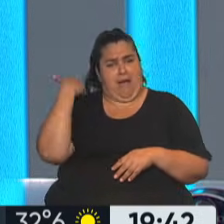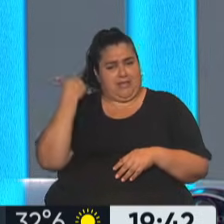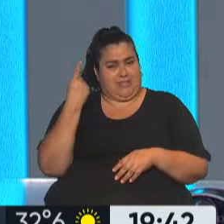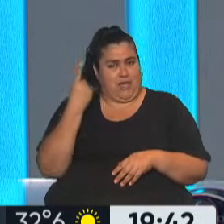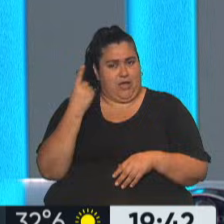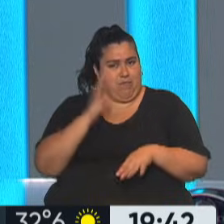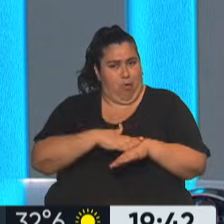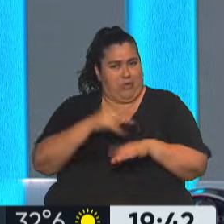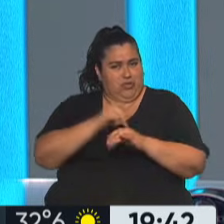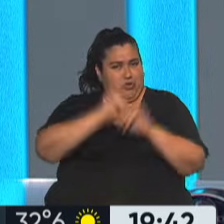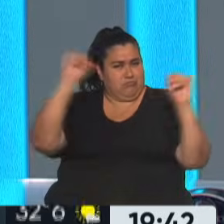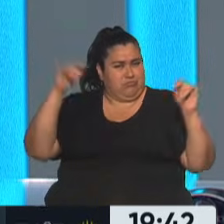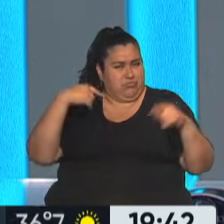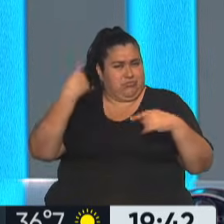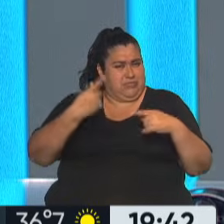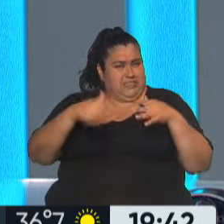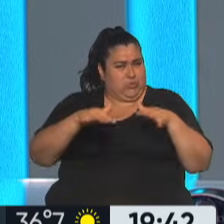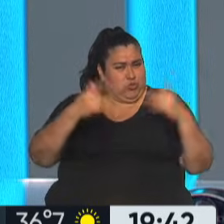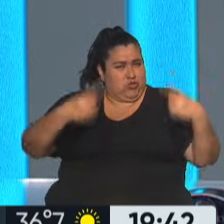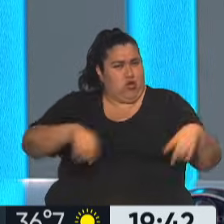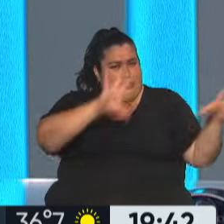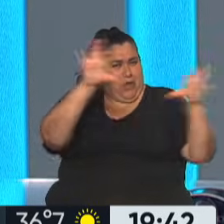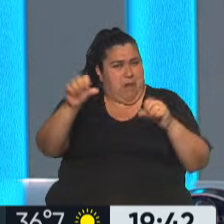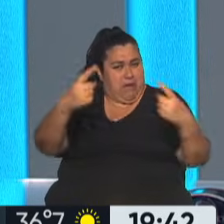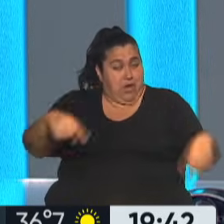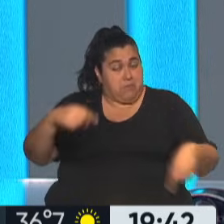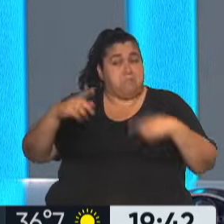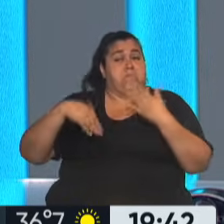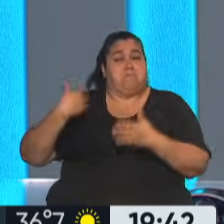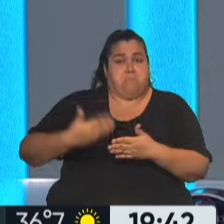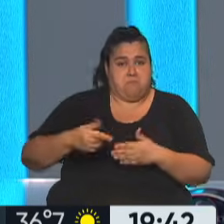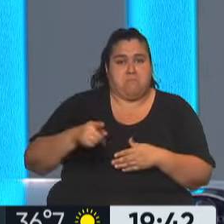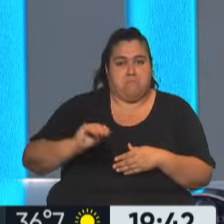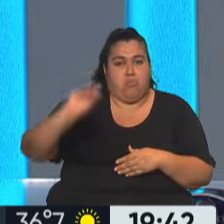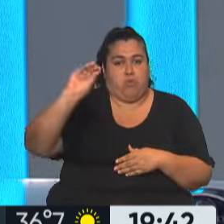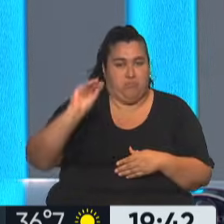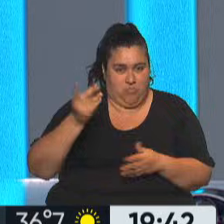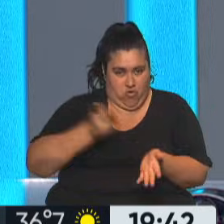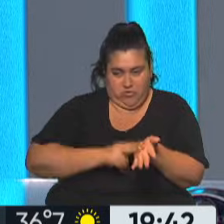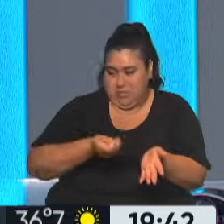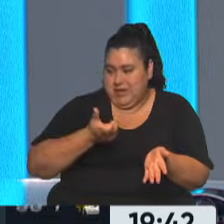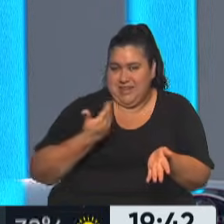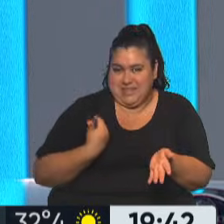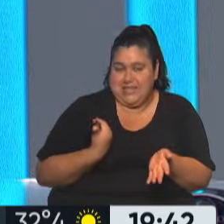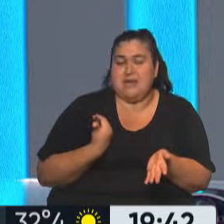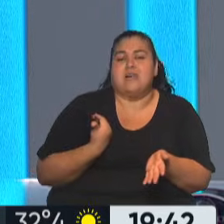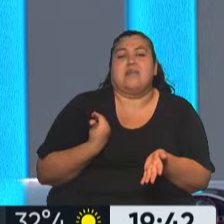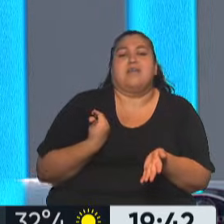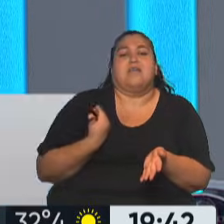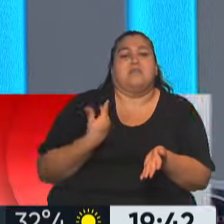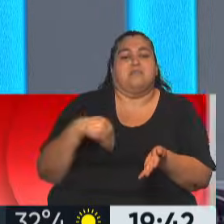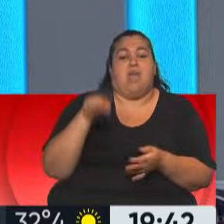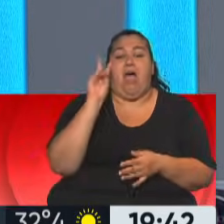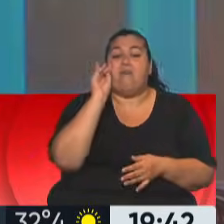darse a conocer toda la operación de Estados Unidos en Venezuela. Catherine hizo un posteo recientemente, si quieren lo vemos, a ver si la tenemos por